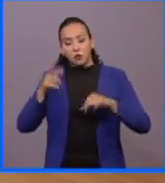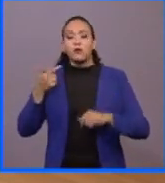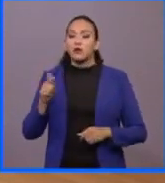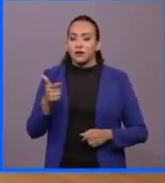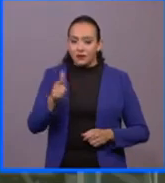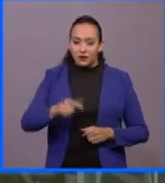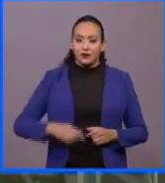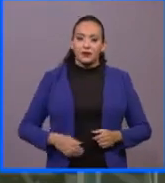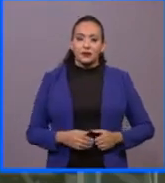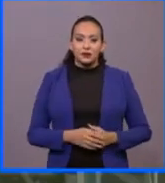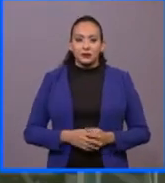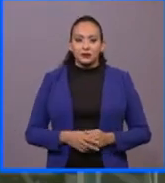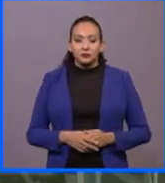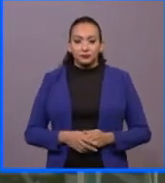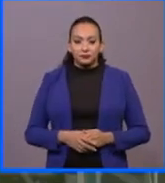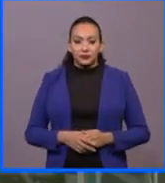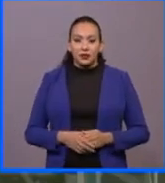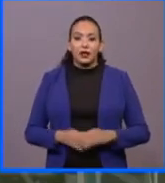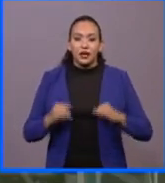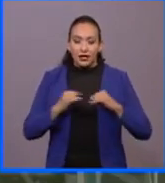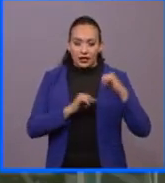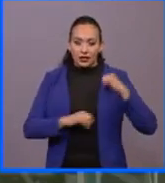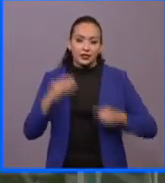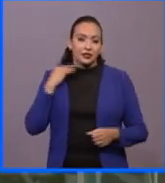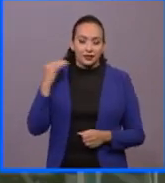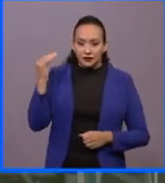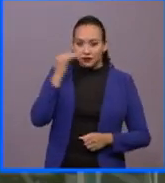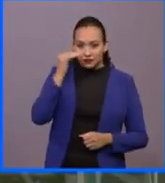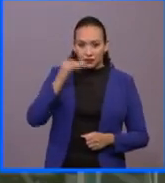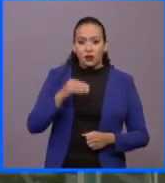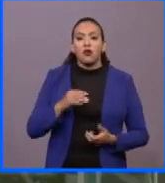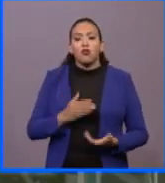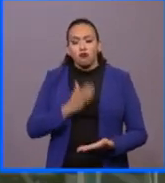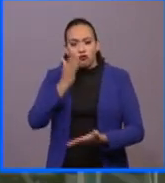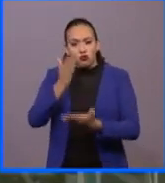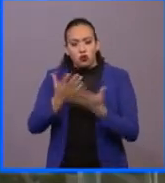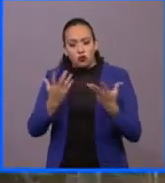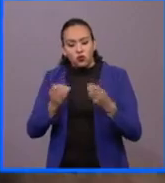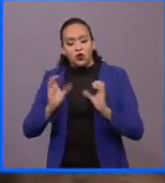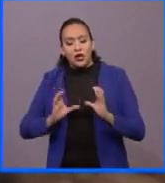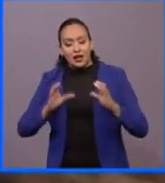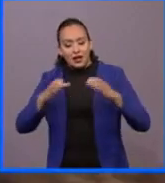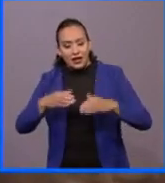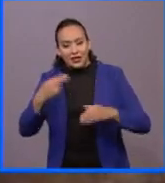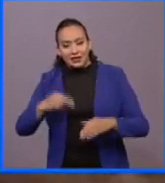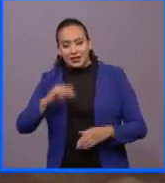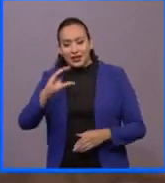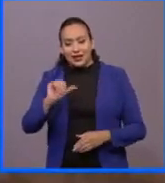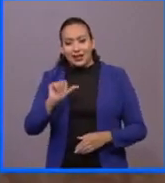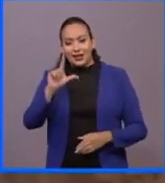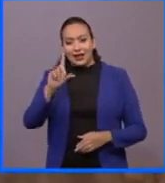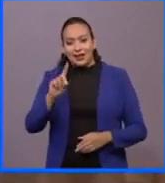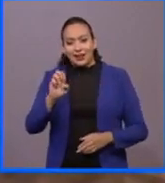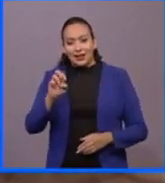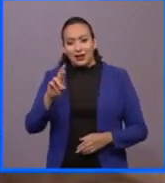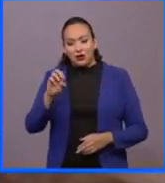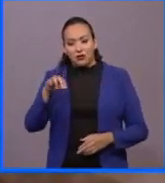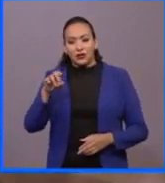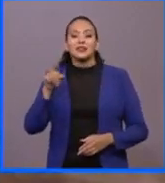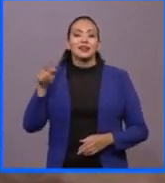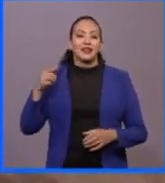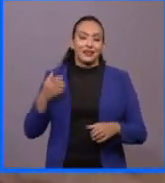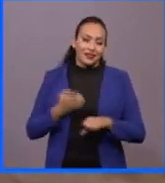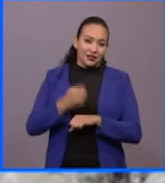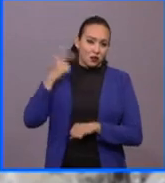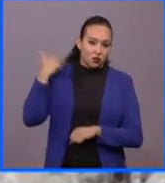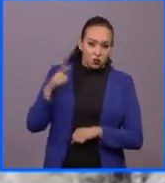Guanajuato. La Defensoría Pública Federal acompañó a la comunidad de Los Calderones en Guanajuato para interponer